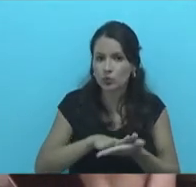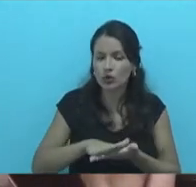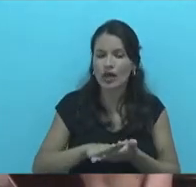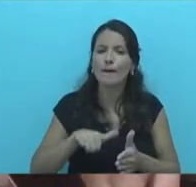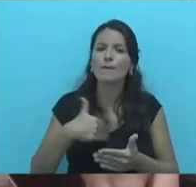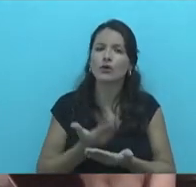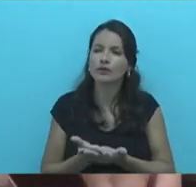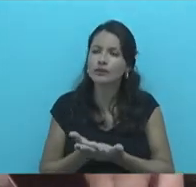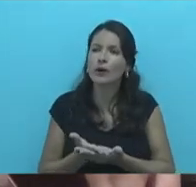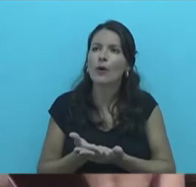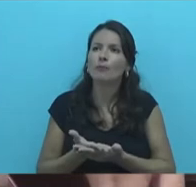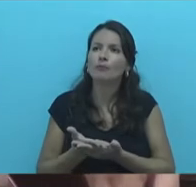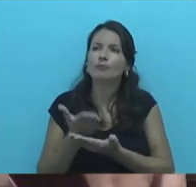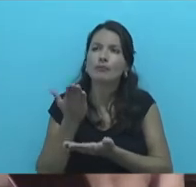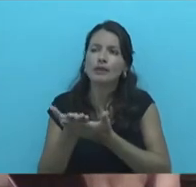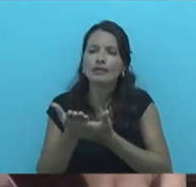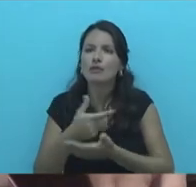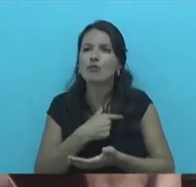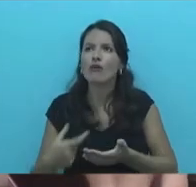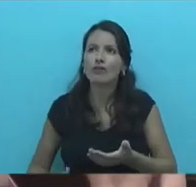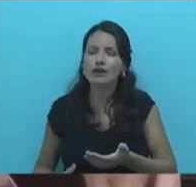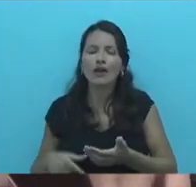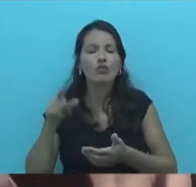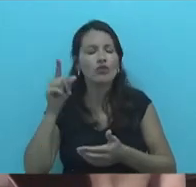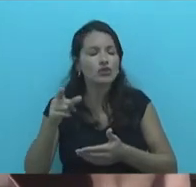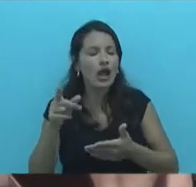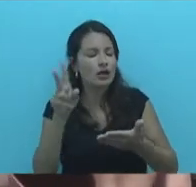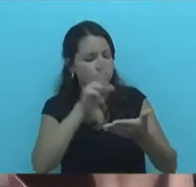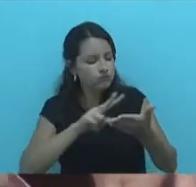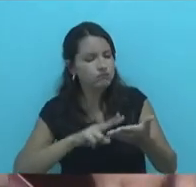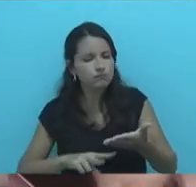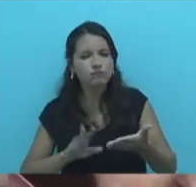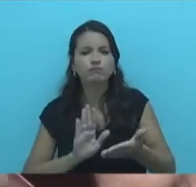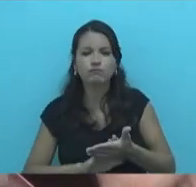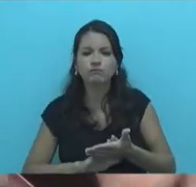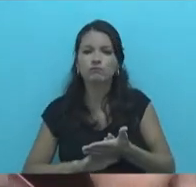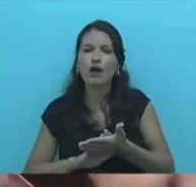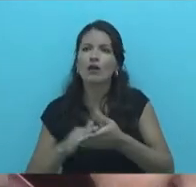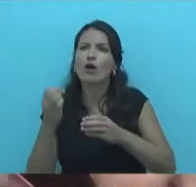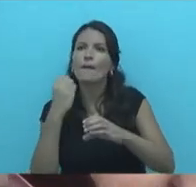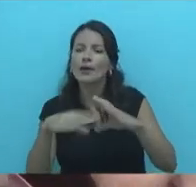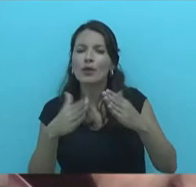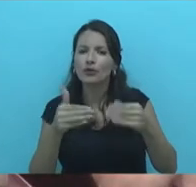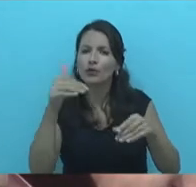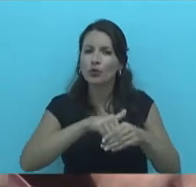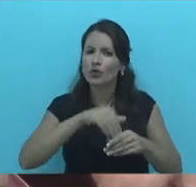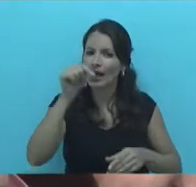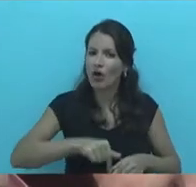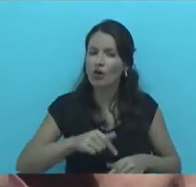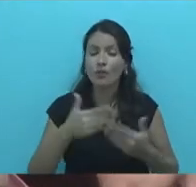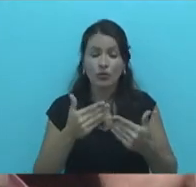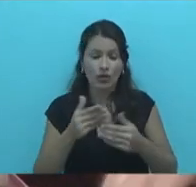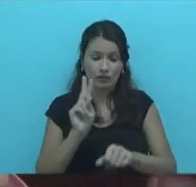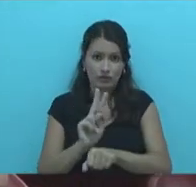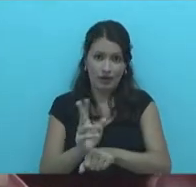que envíe todas estas propuestas que son una salida para evitar los tarifazos que